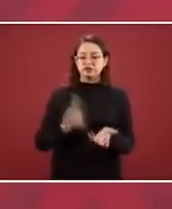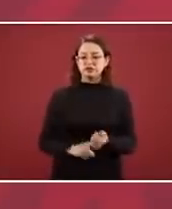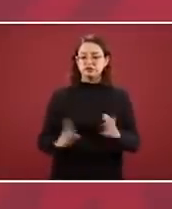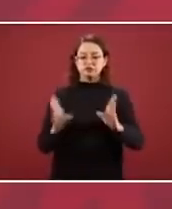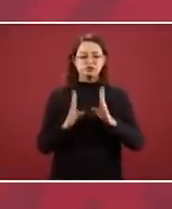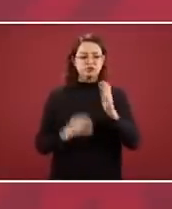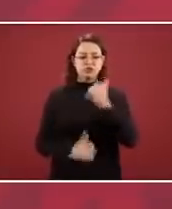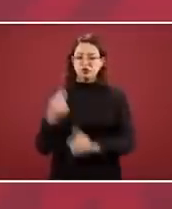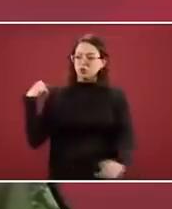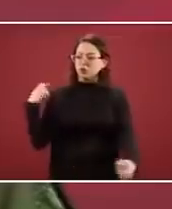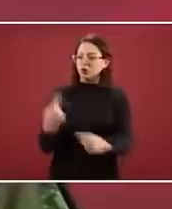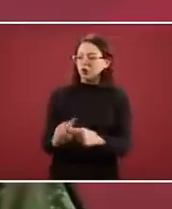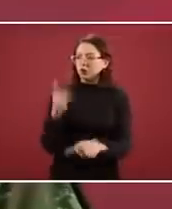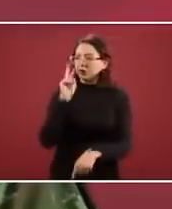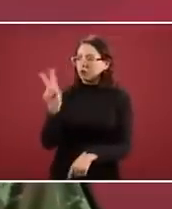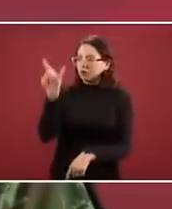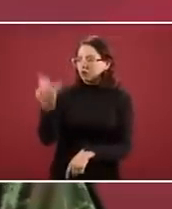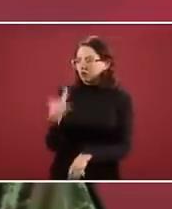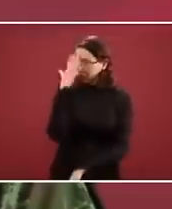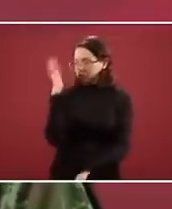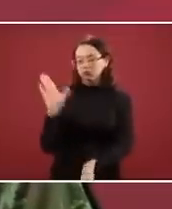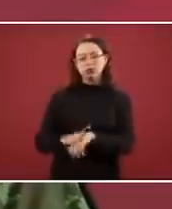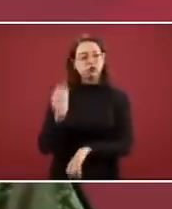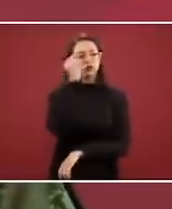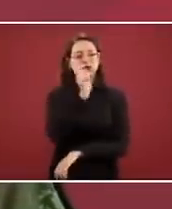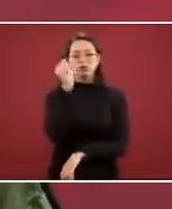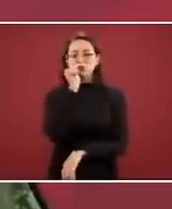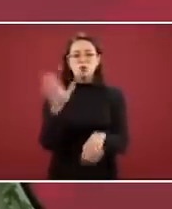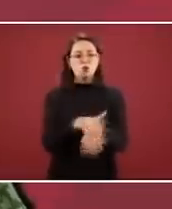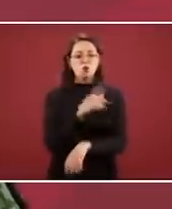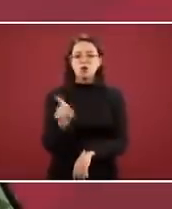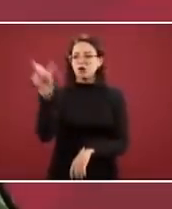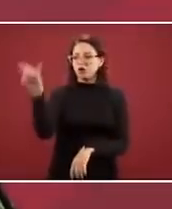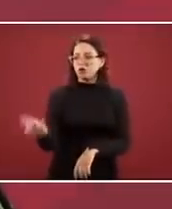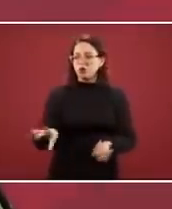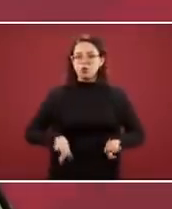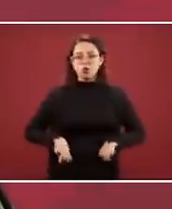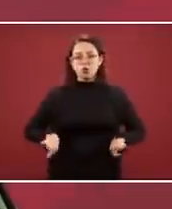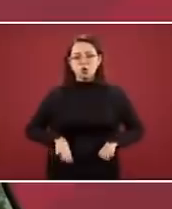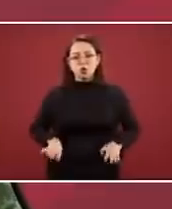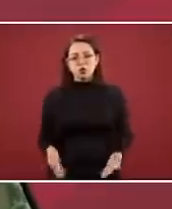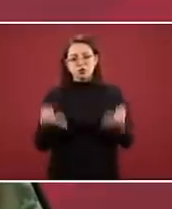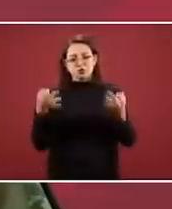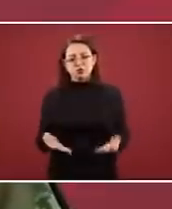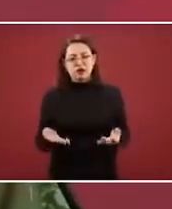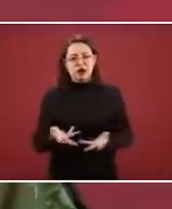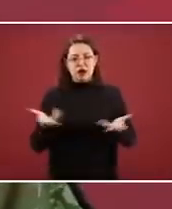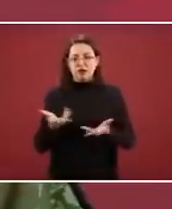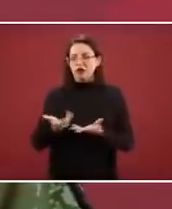en algún momento y no se le olvidan porque siempre son ejemplo de lo que hacen o de lo que han